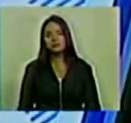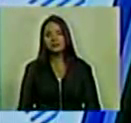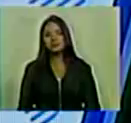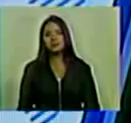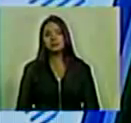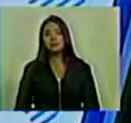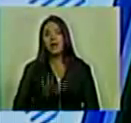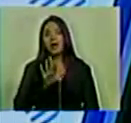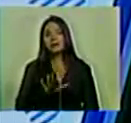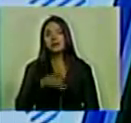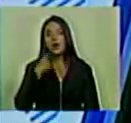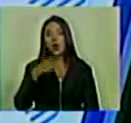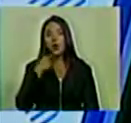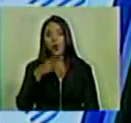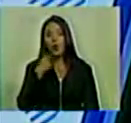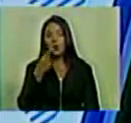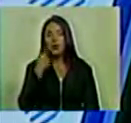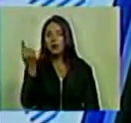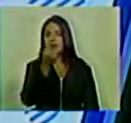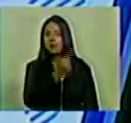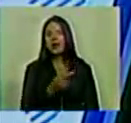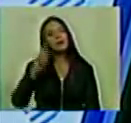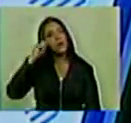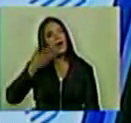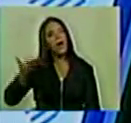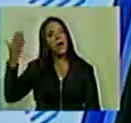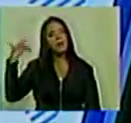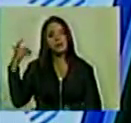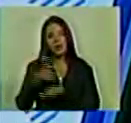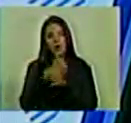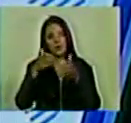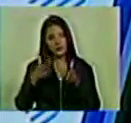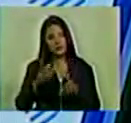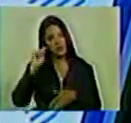así se pintó el mapa. ¿Recuerdan el que les mostramos de las gobernaciones?